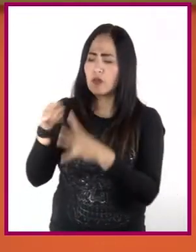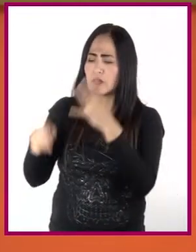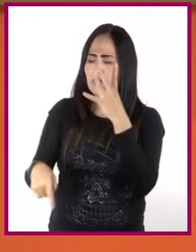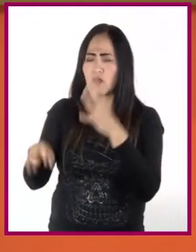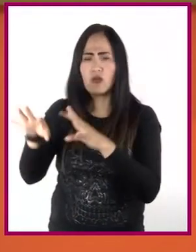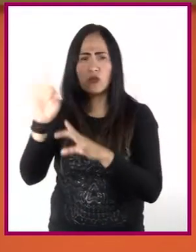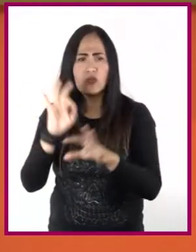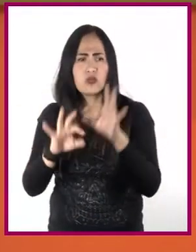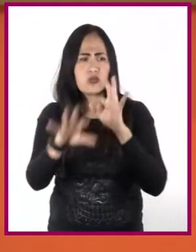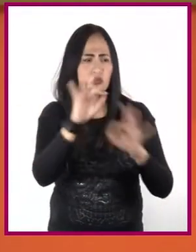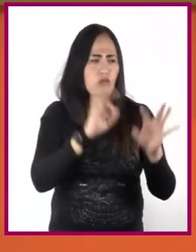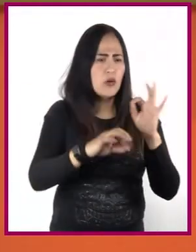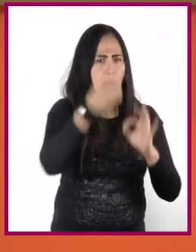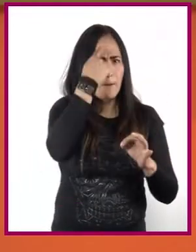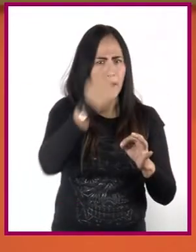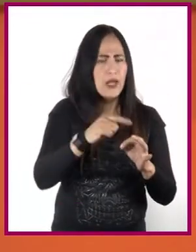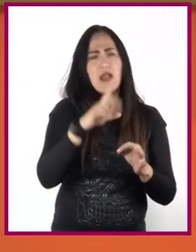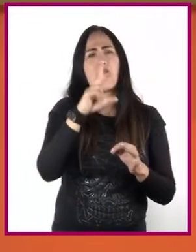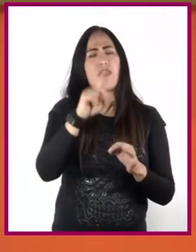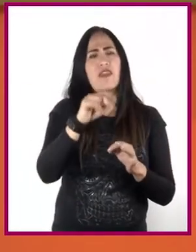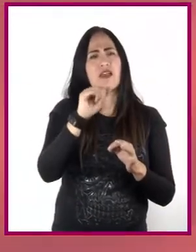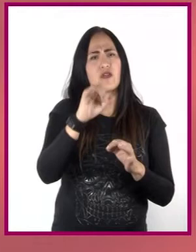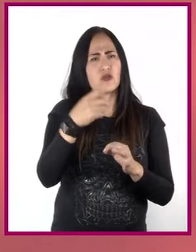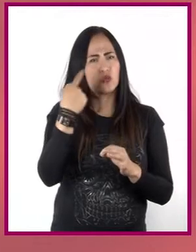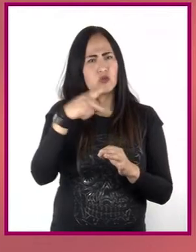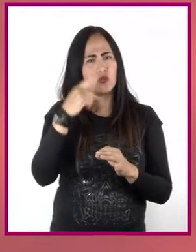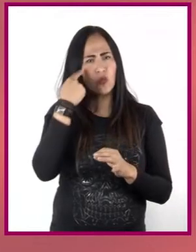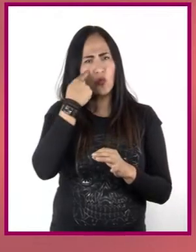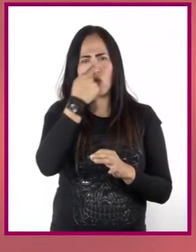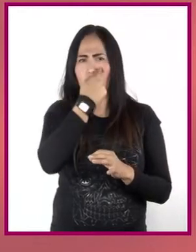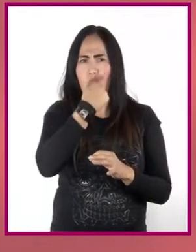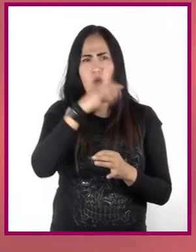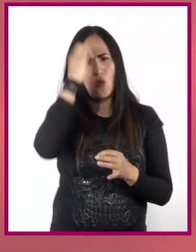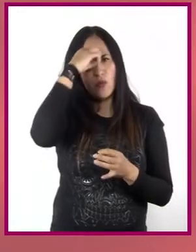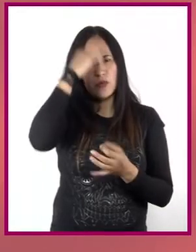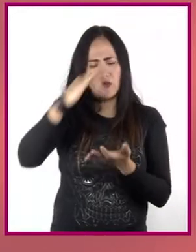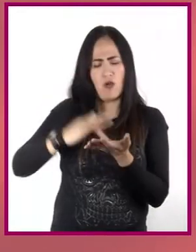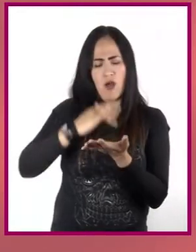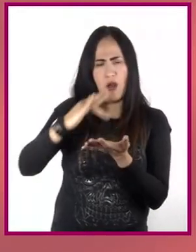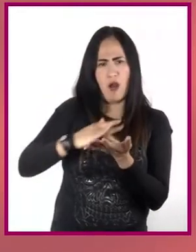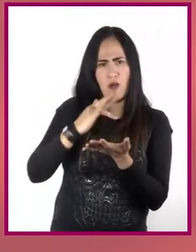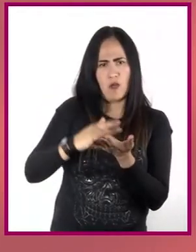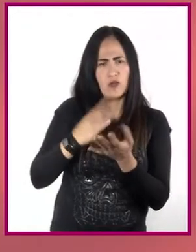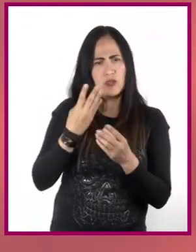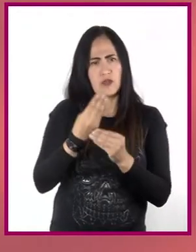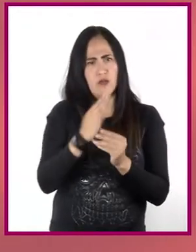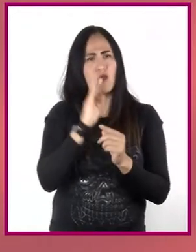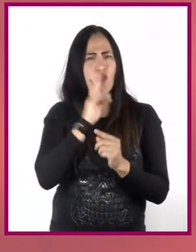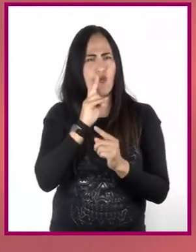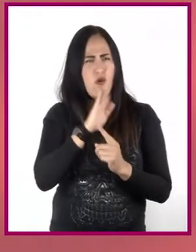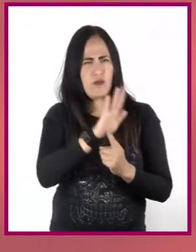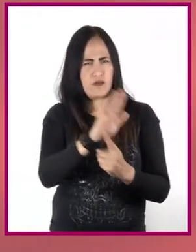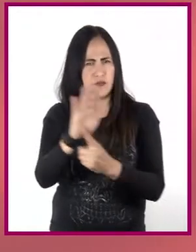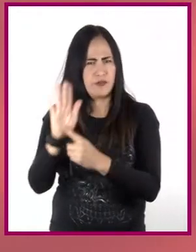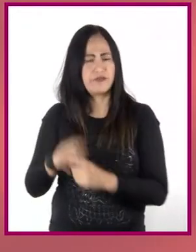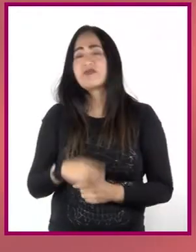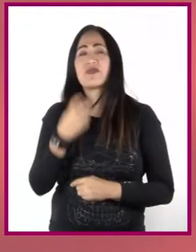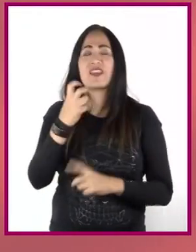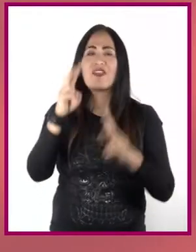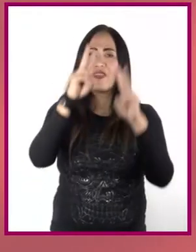para apoyar sus argumentos y puntos de vista. Creo que elegir temas es un ejercicio de gusto y